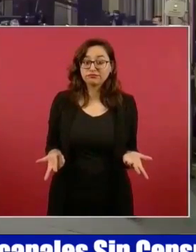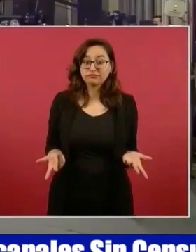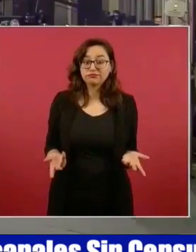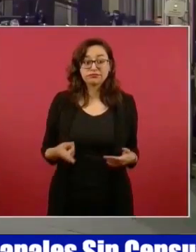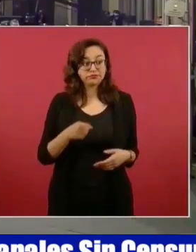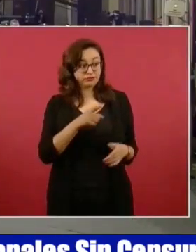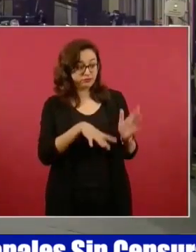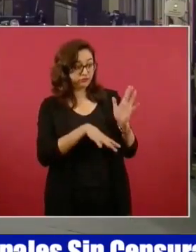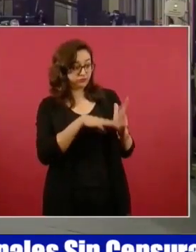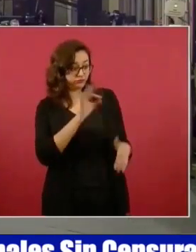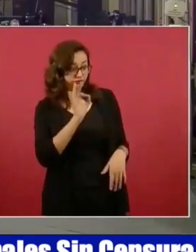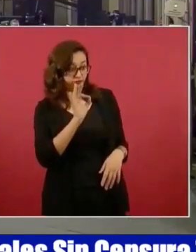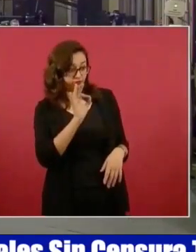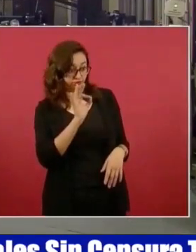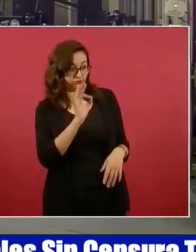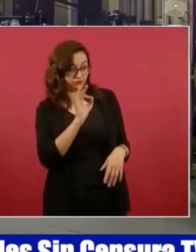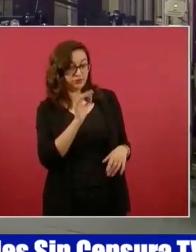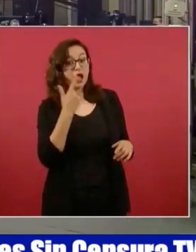¿ya lo tienen? A ver,